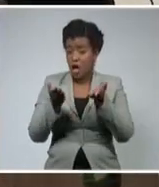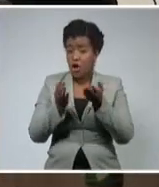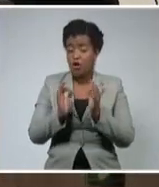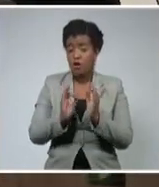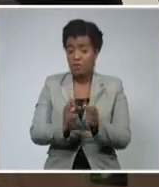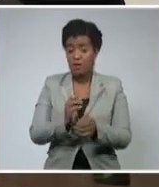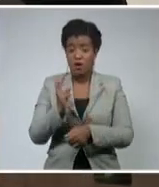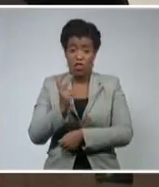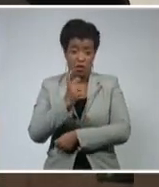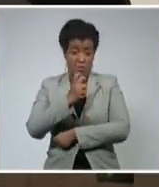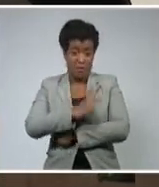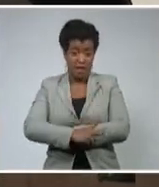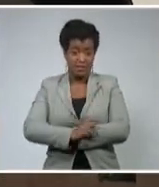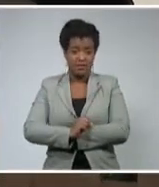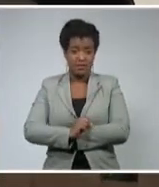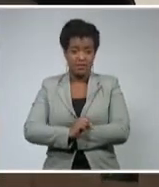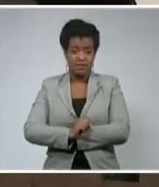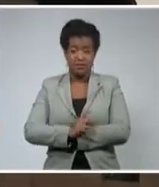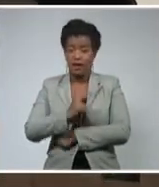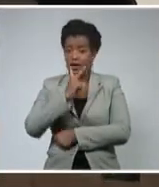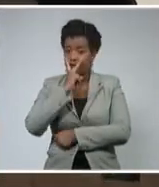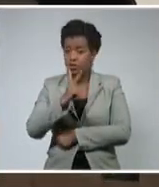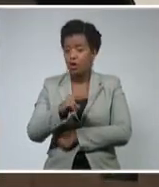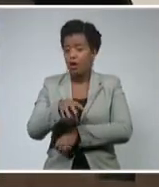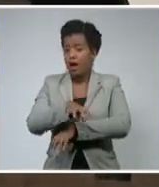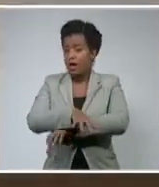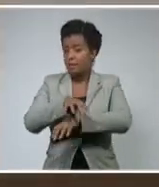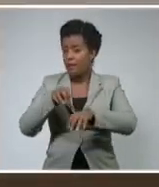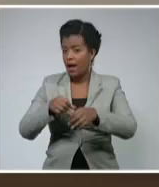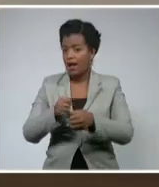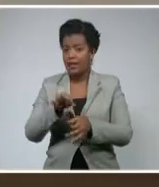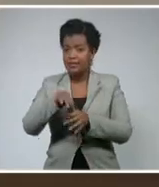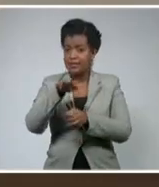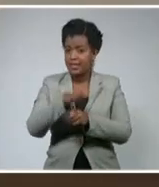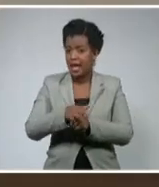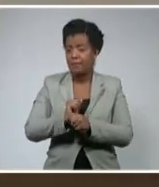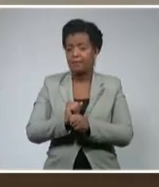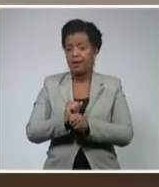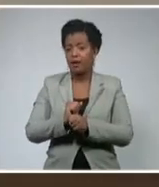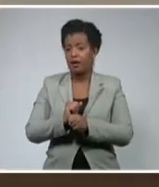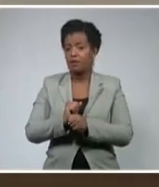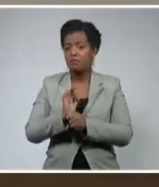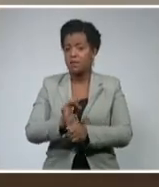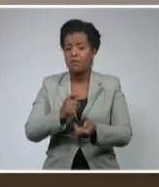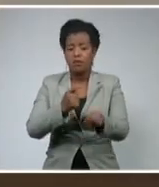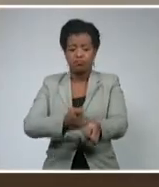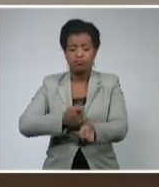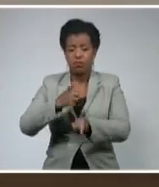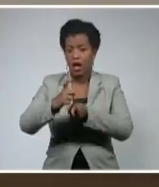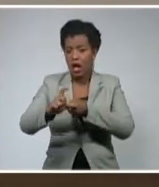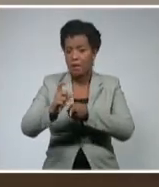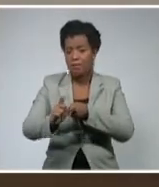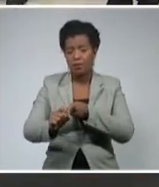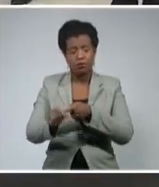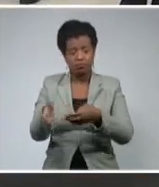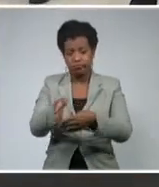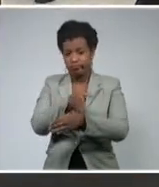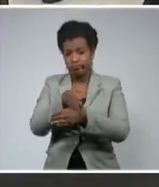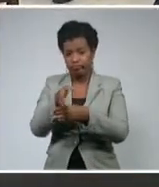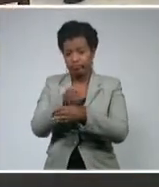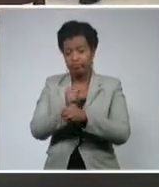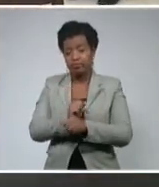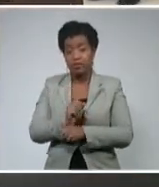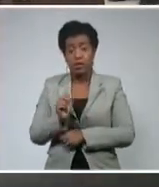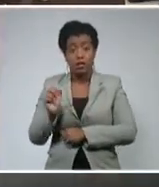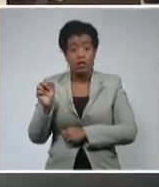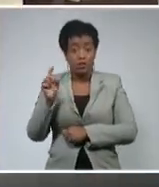la ganadería, la siembra de cereales, hortalizas y leguminosas, así como la de plantas proteicas.